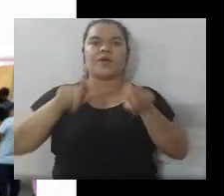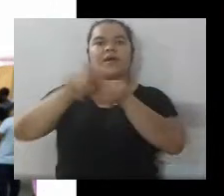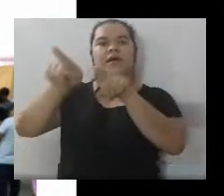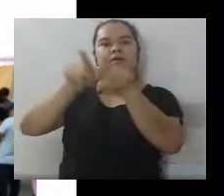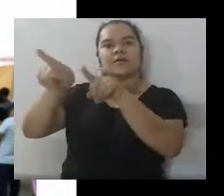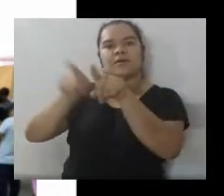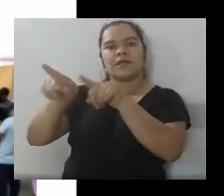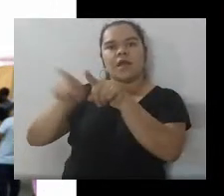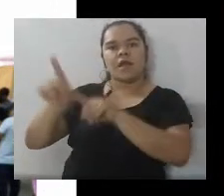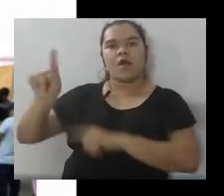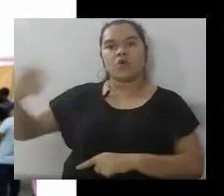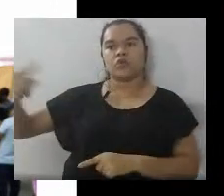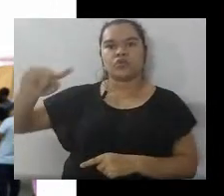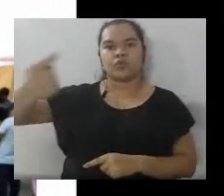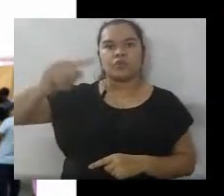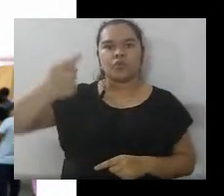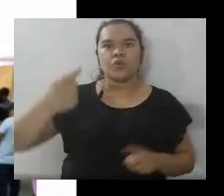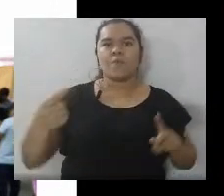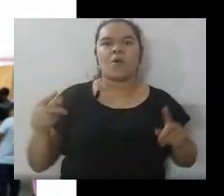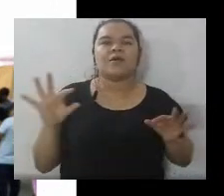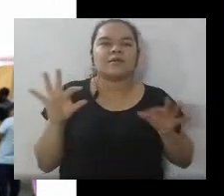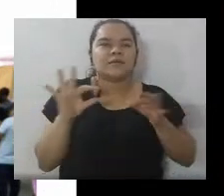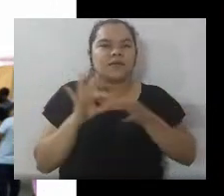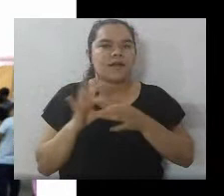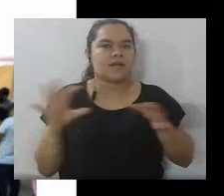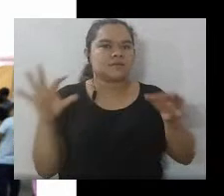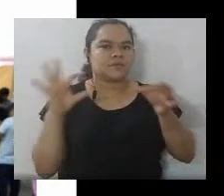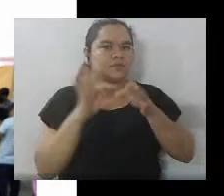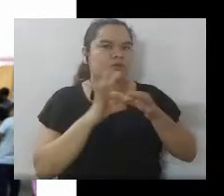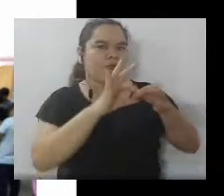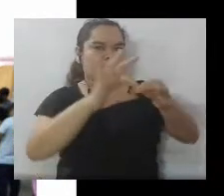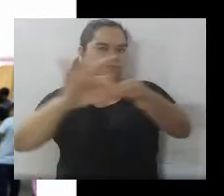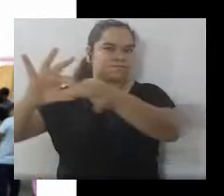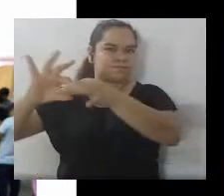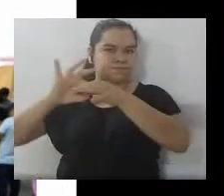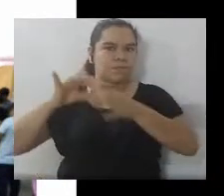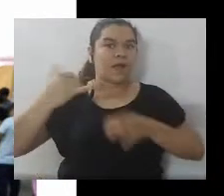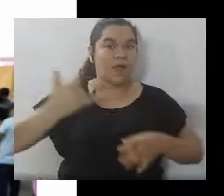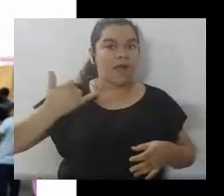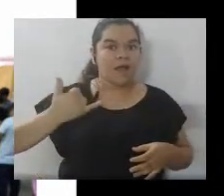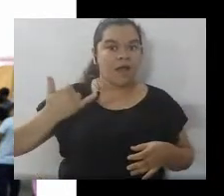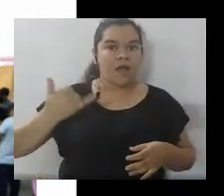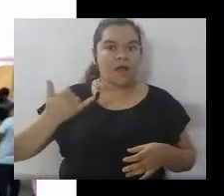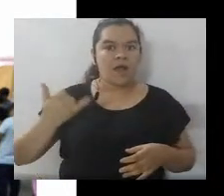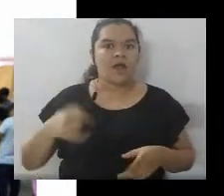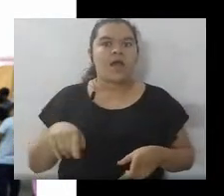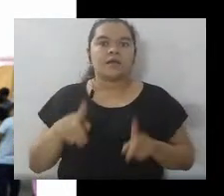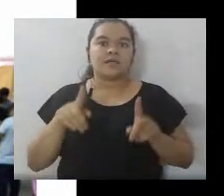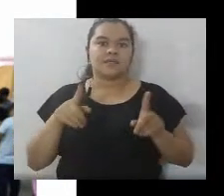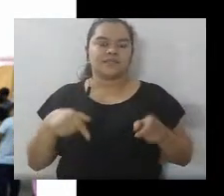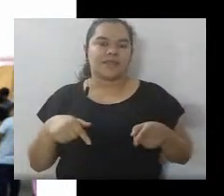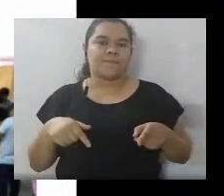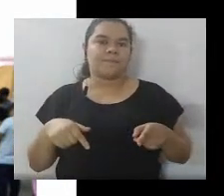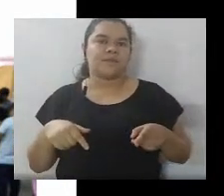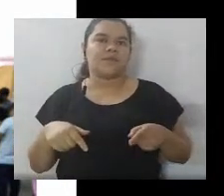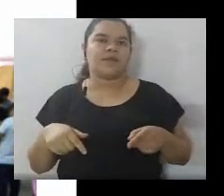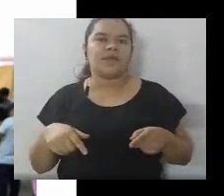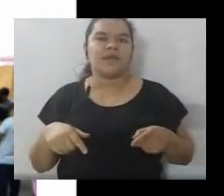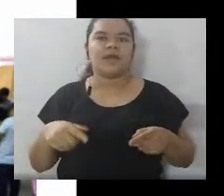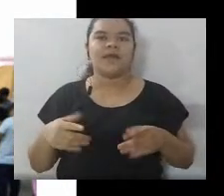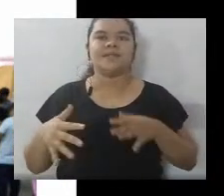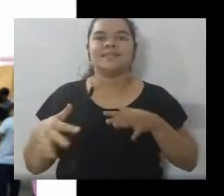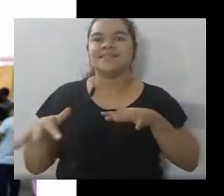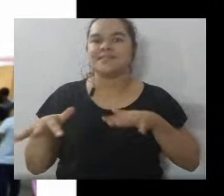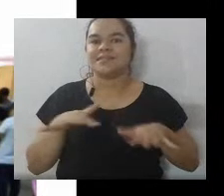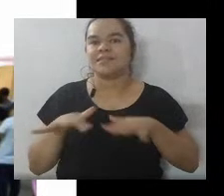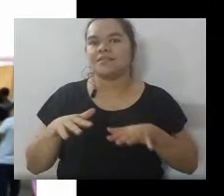muy relacionada en cuanto al trabajo, que también se están abriendo en el área de